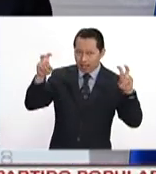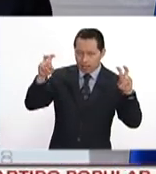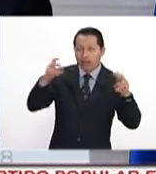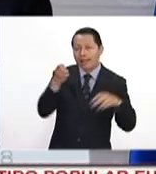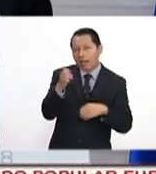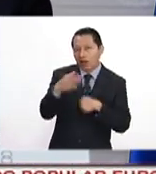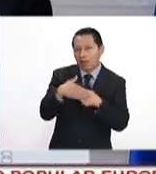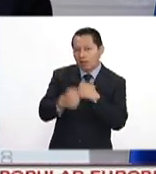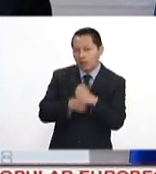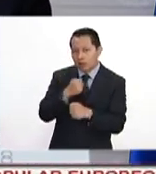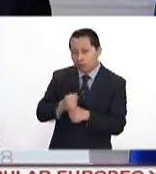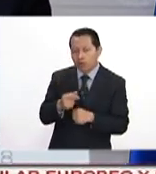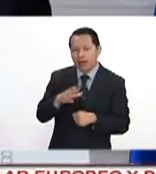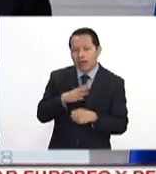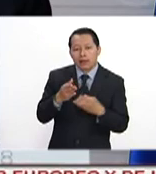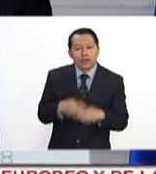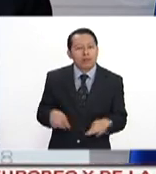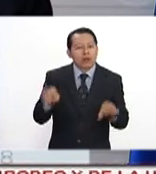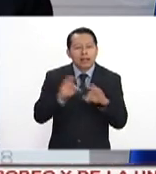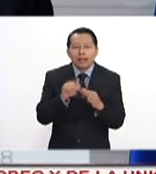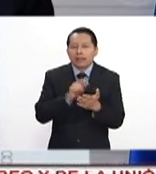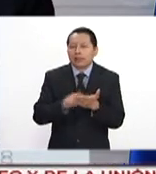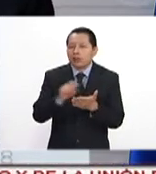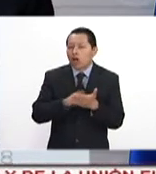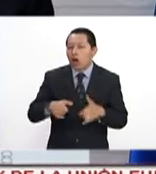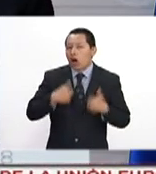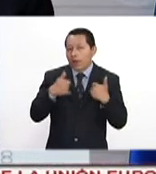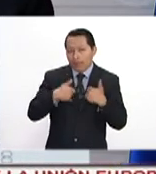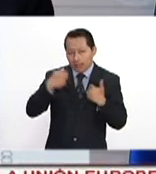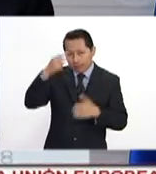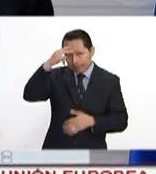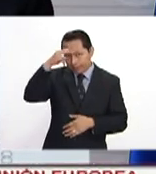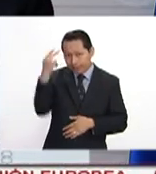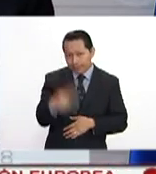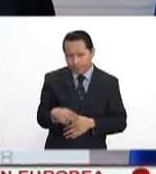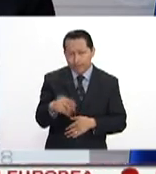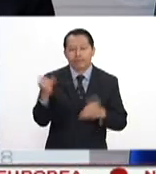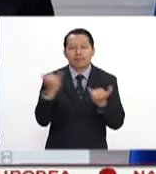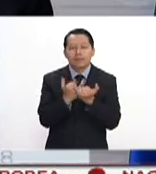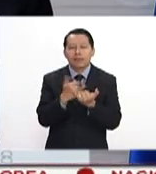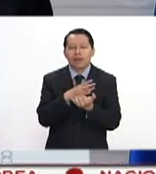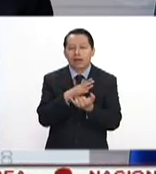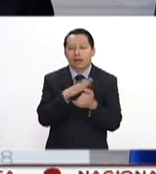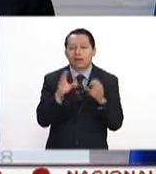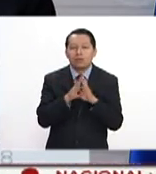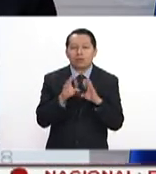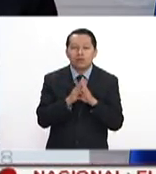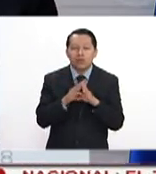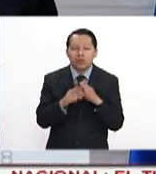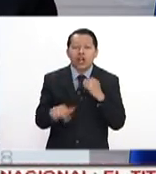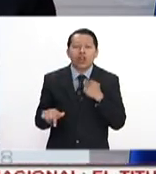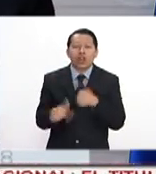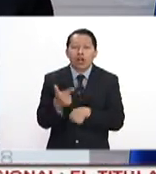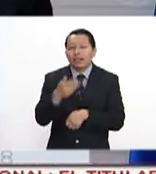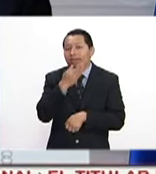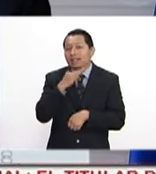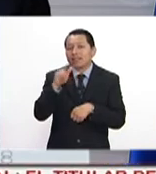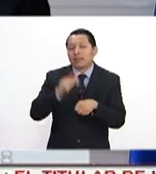la presencia de importantes escritores jóvenes mexicanos. Estaremos presentes también en el 12º